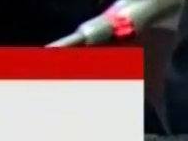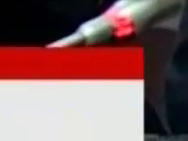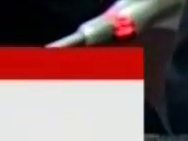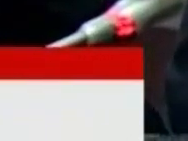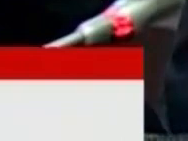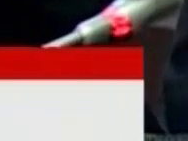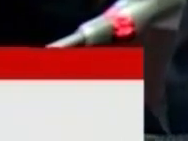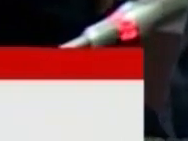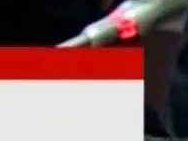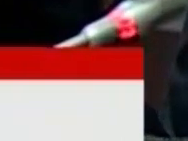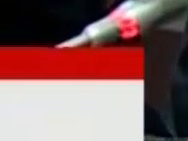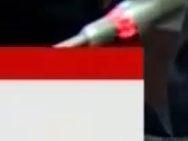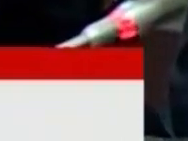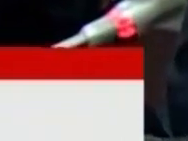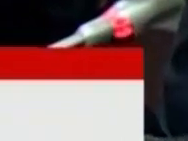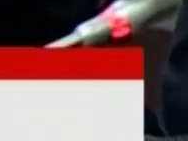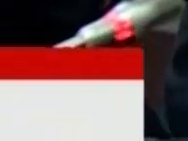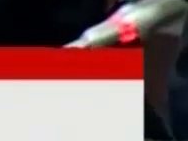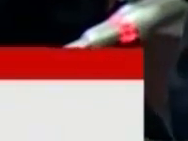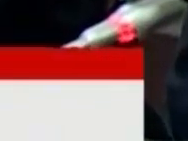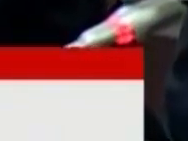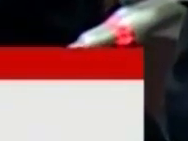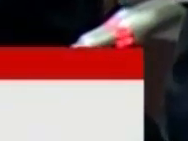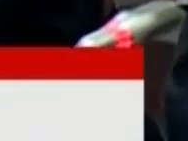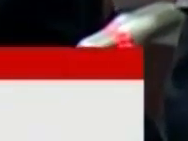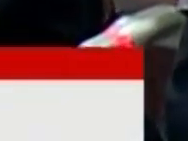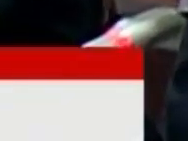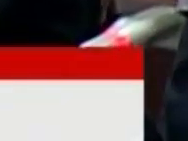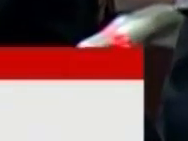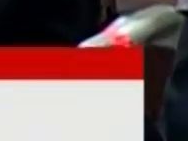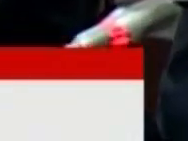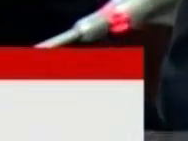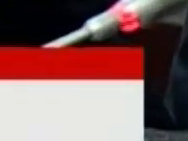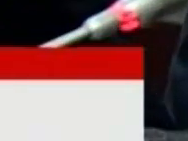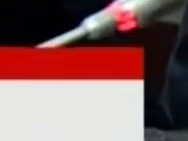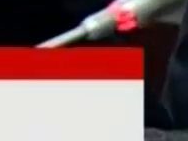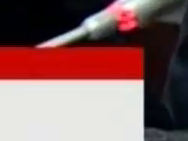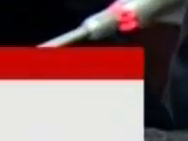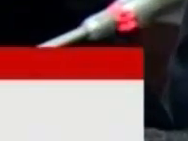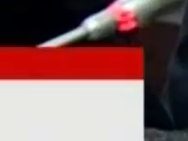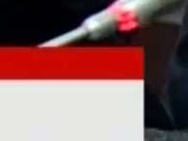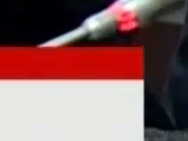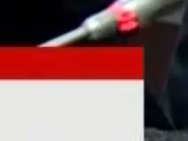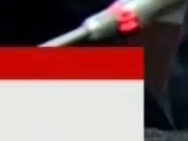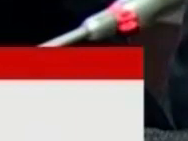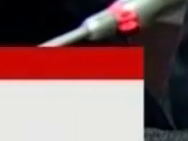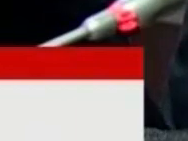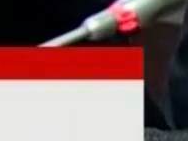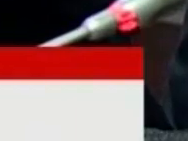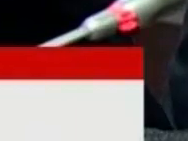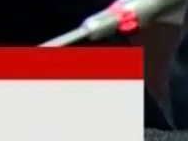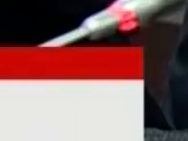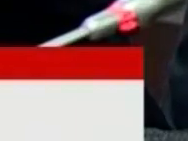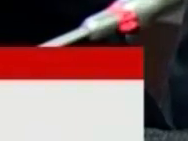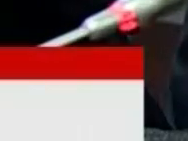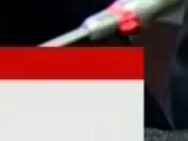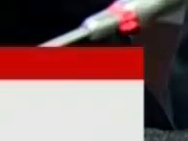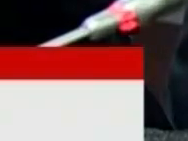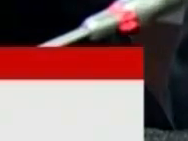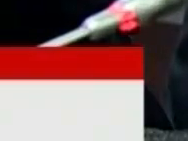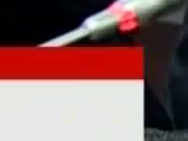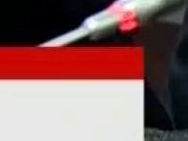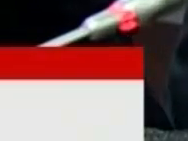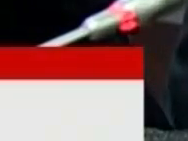es un elemento sumamente importante el tratar de adelantarse a qué tipo de incentivos perversos se puede generar con un